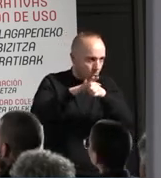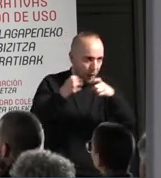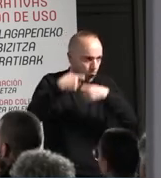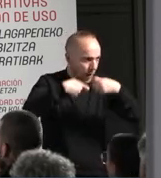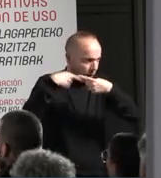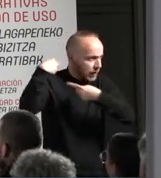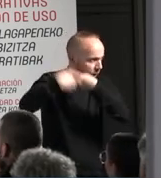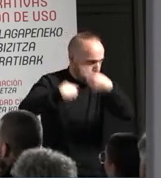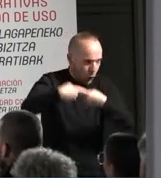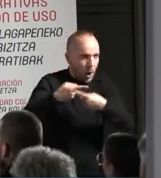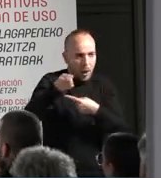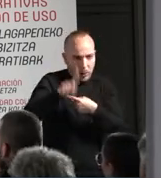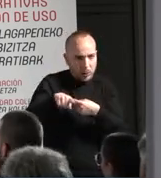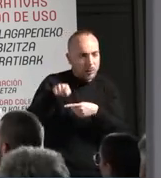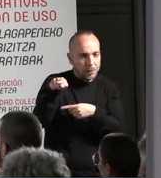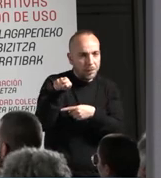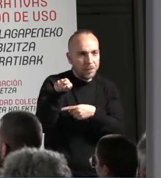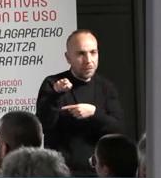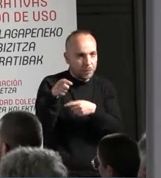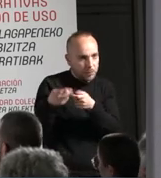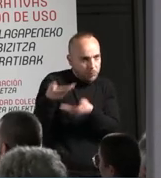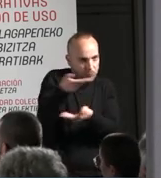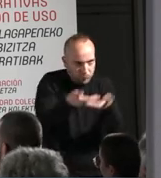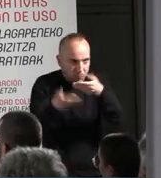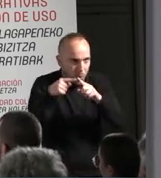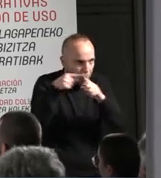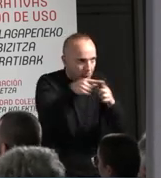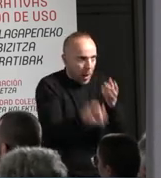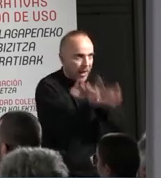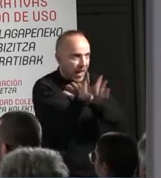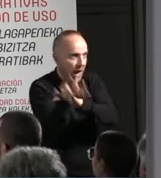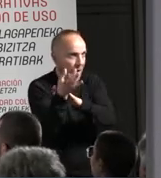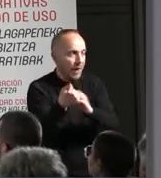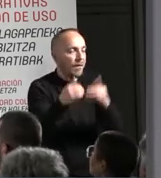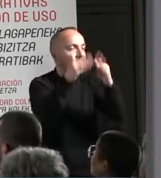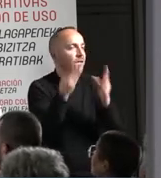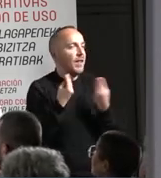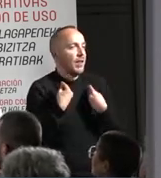también han puesto su grano de arena en hacer vivienda social, aunque de otro tipo,